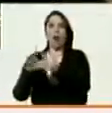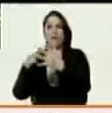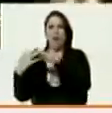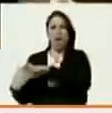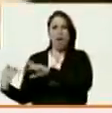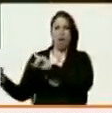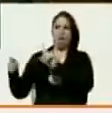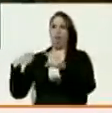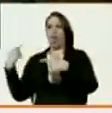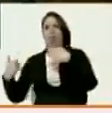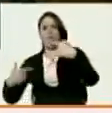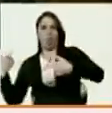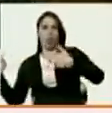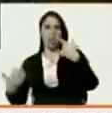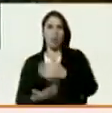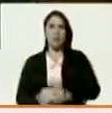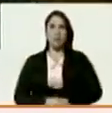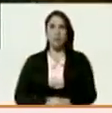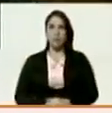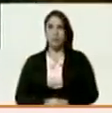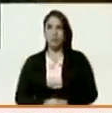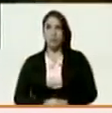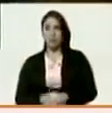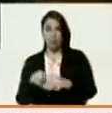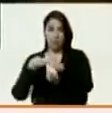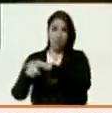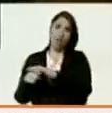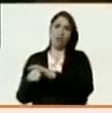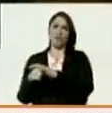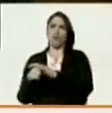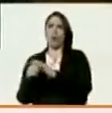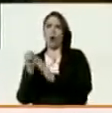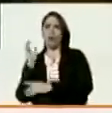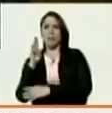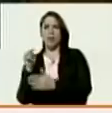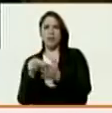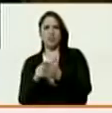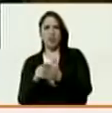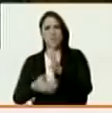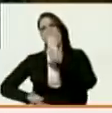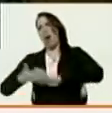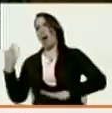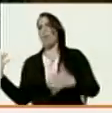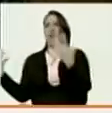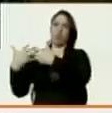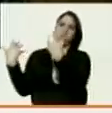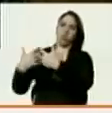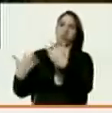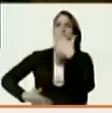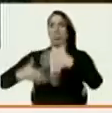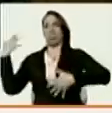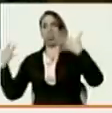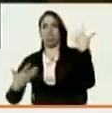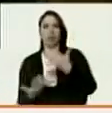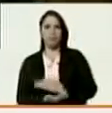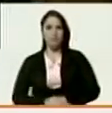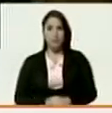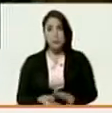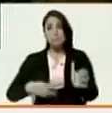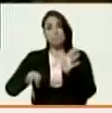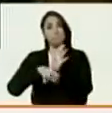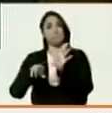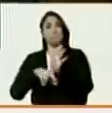persiguiéndose unos con otros aquí en la asamblea, insultándose, vámonos para afuera, vamos a pelear, repito,